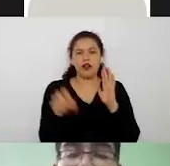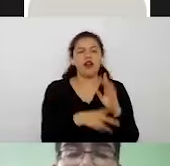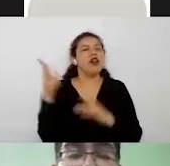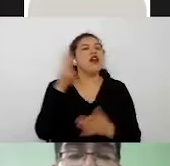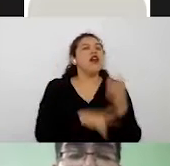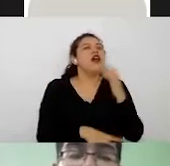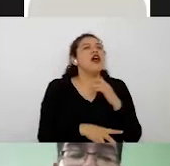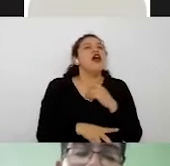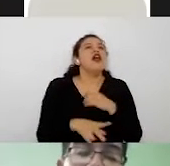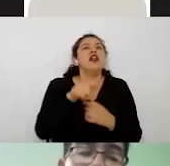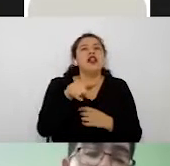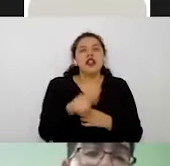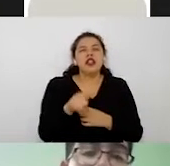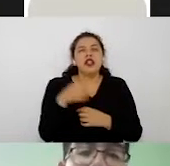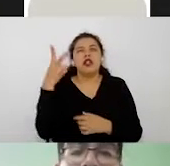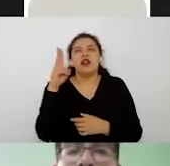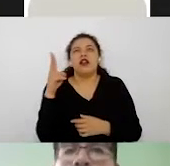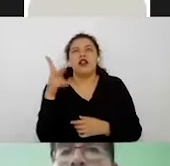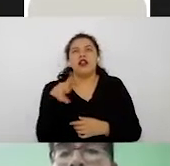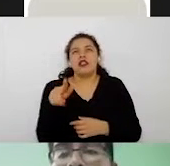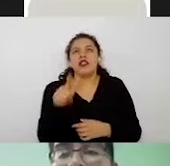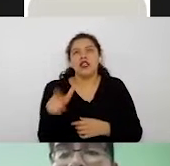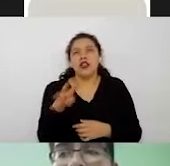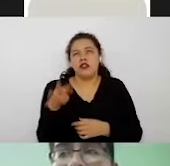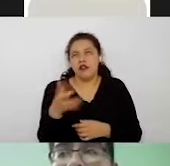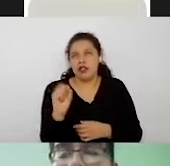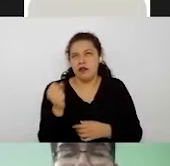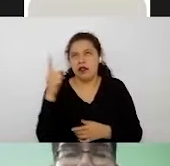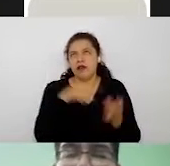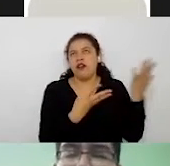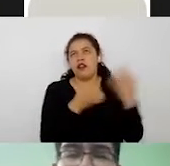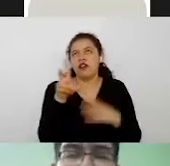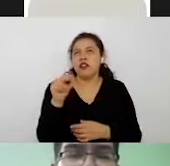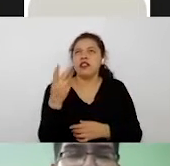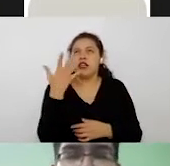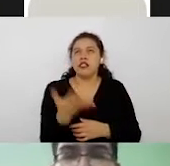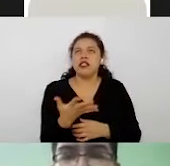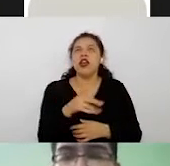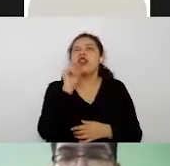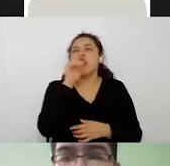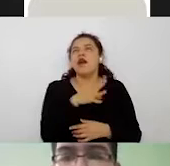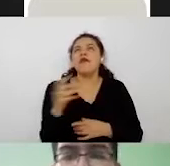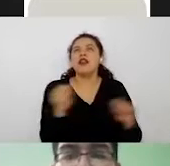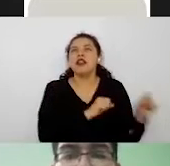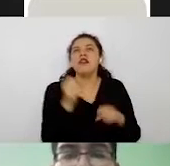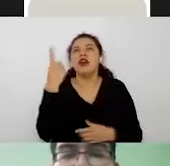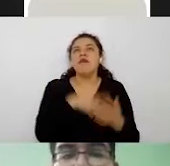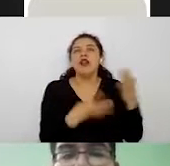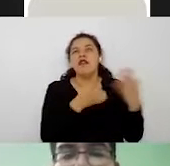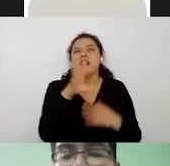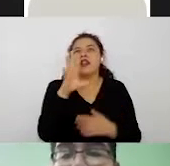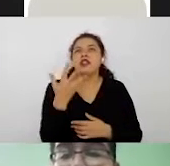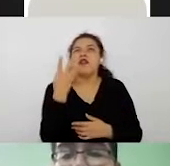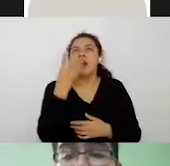de septiembre, el sismo del 85, hubo un sismo en el 54, me parece, en el que se cayó el Ángel de la